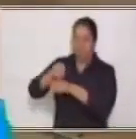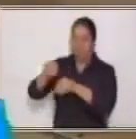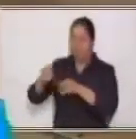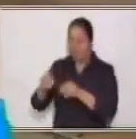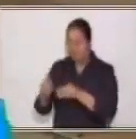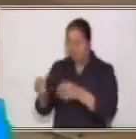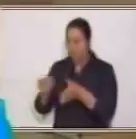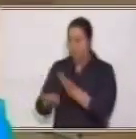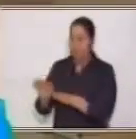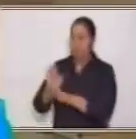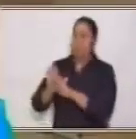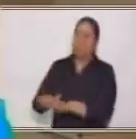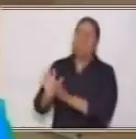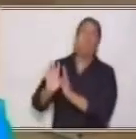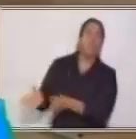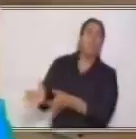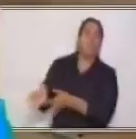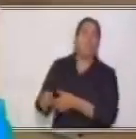3.